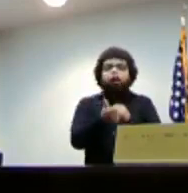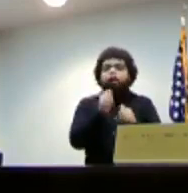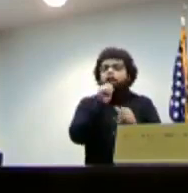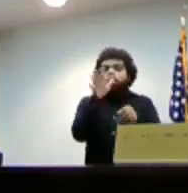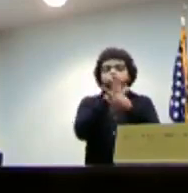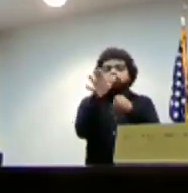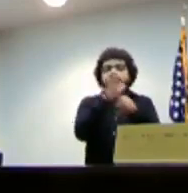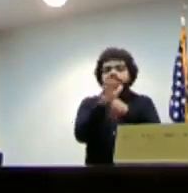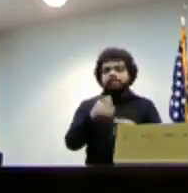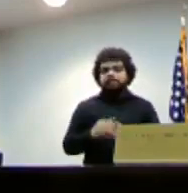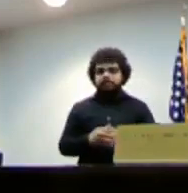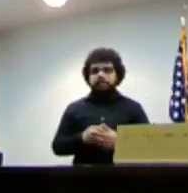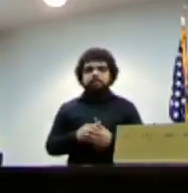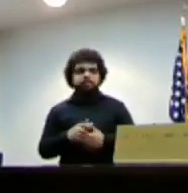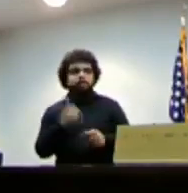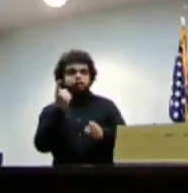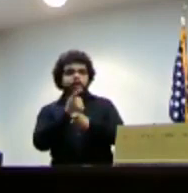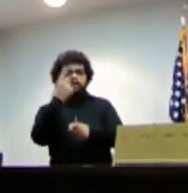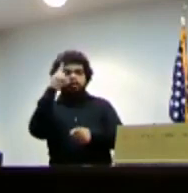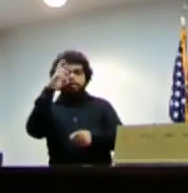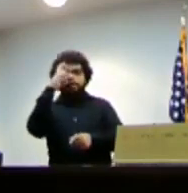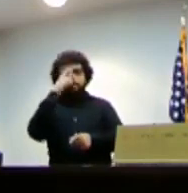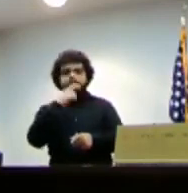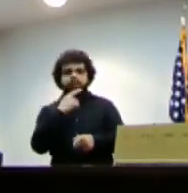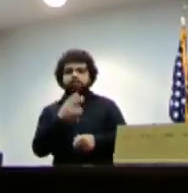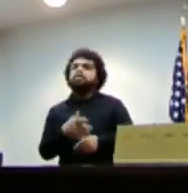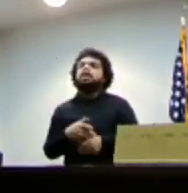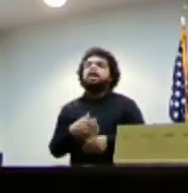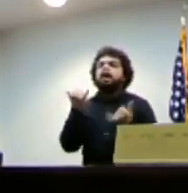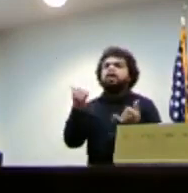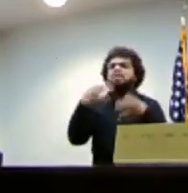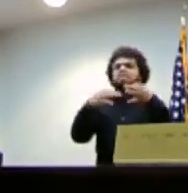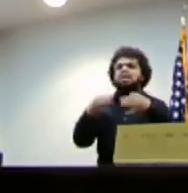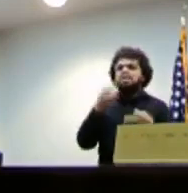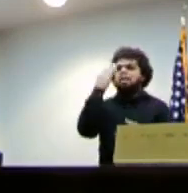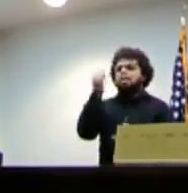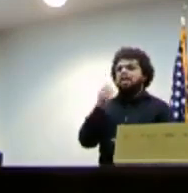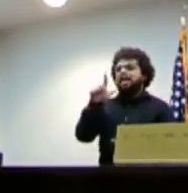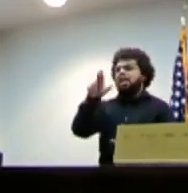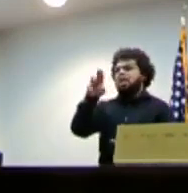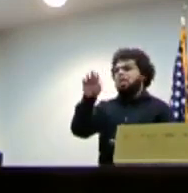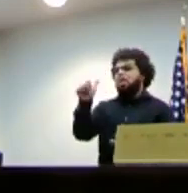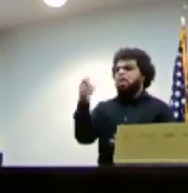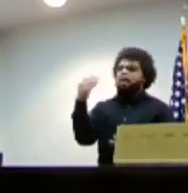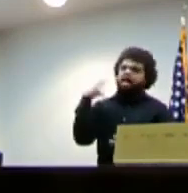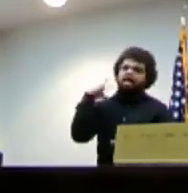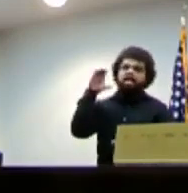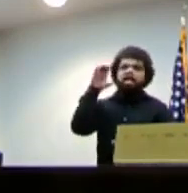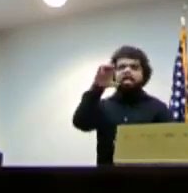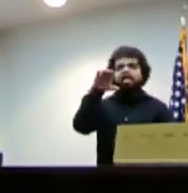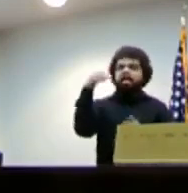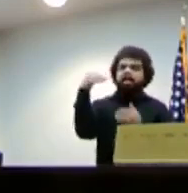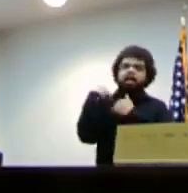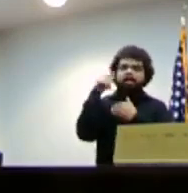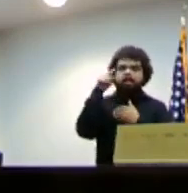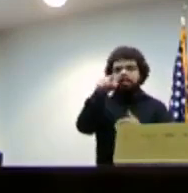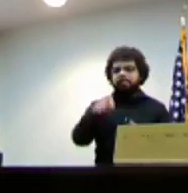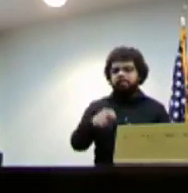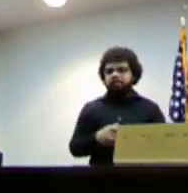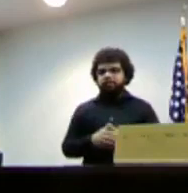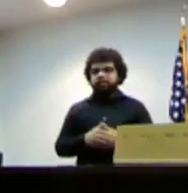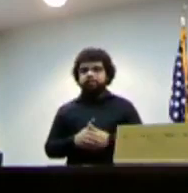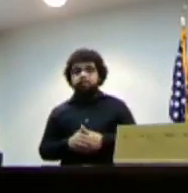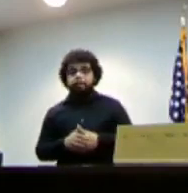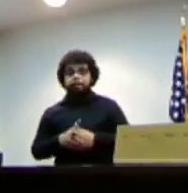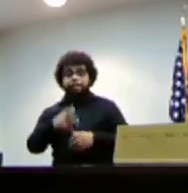Correcto. Ahora explíqueme por qué los apagones, por qué Luma le echa la culpa a ustedes. Ok, en el evento del 22 de agosto no se afectaron nuestros